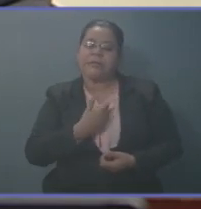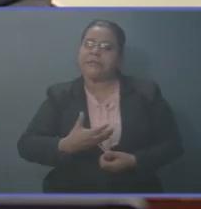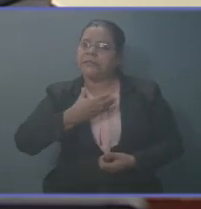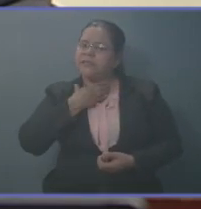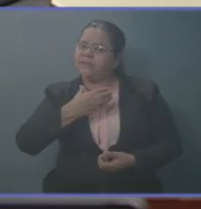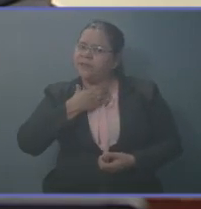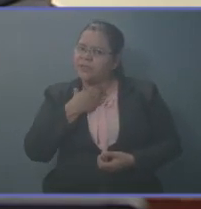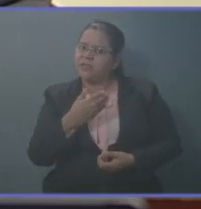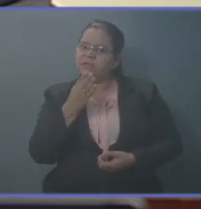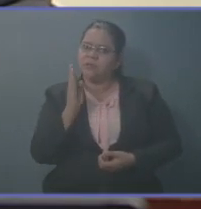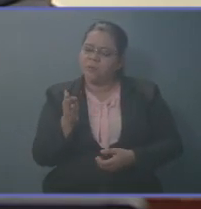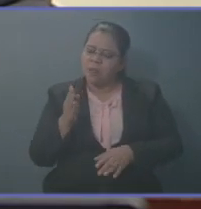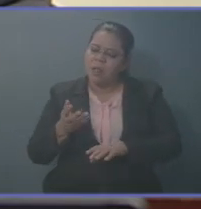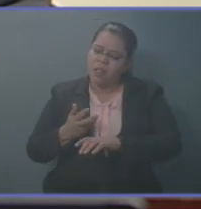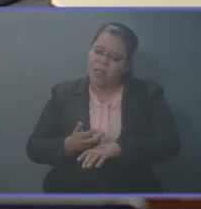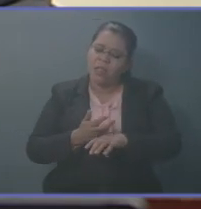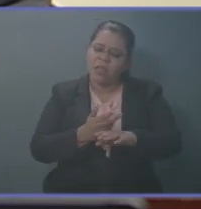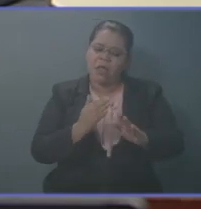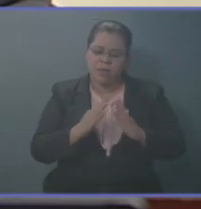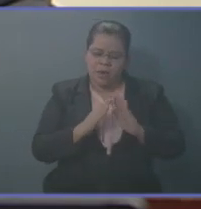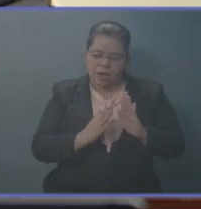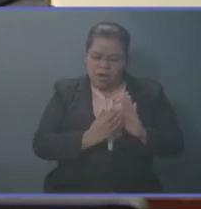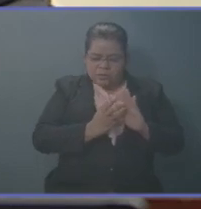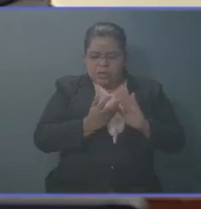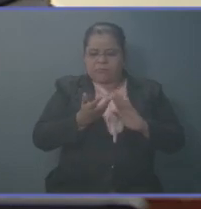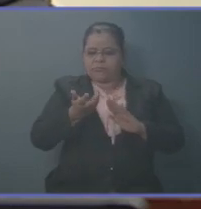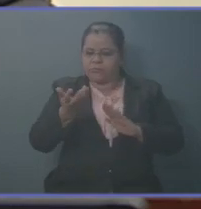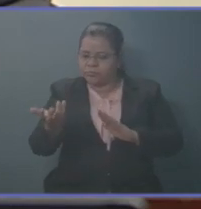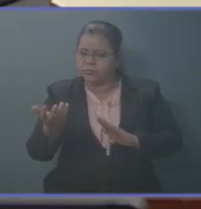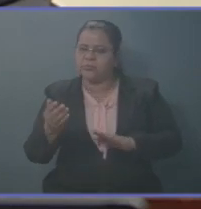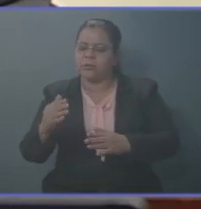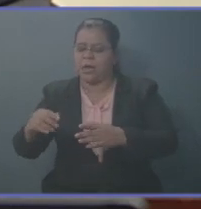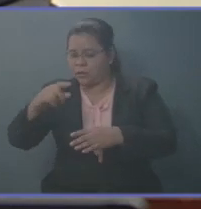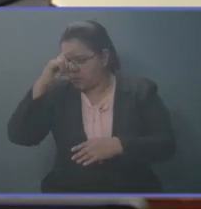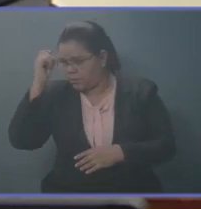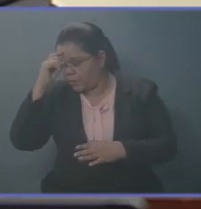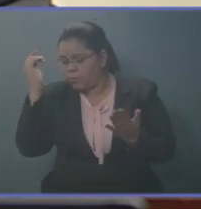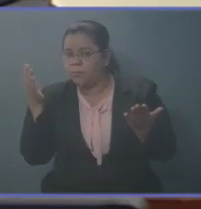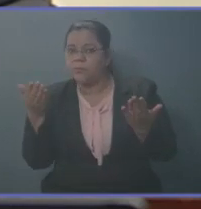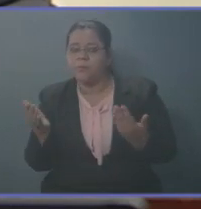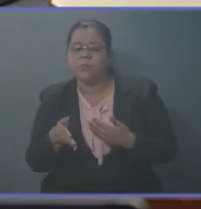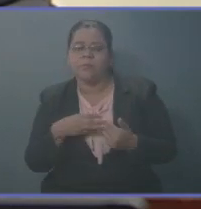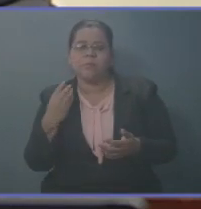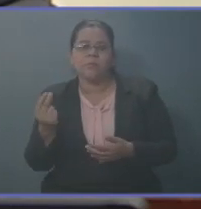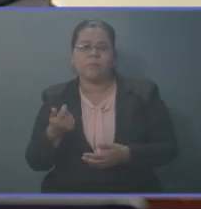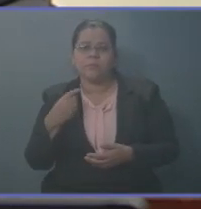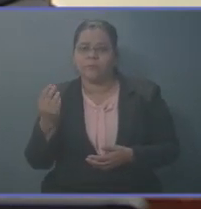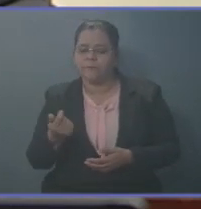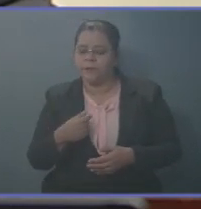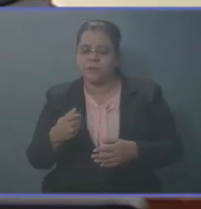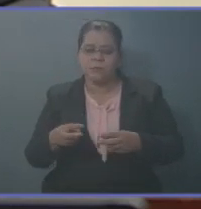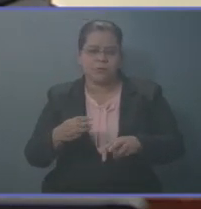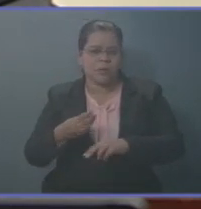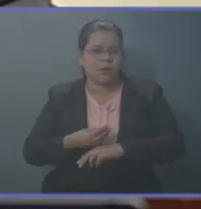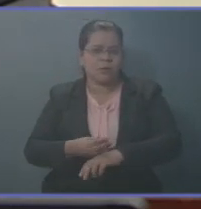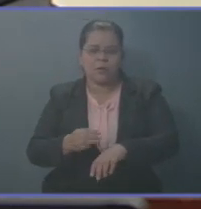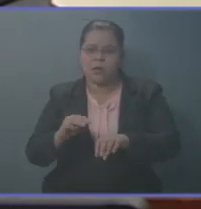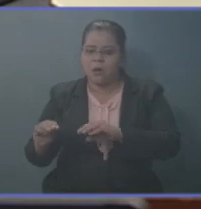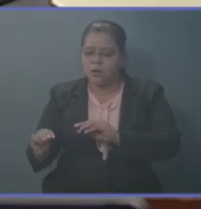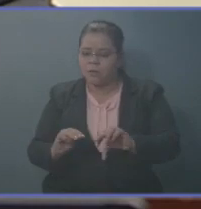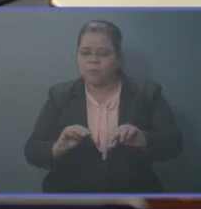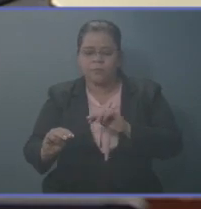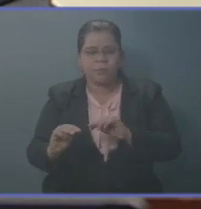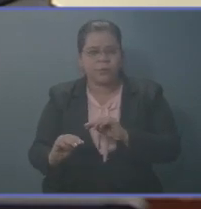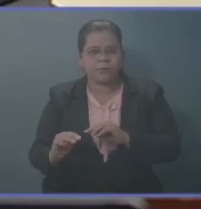dificulta transportarse de su vivienda a los centros de trabajo y viceversa, con el fin de facilitarles la movilidad y